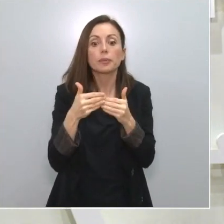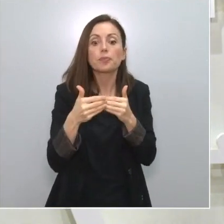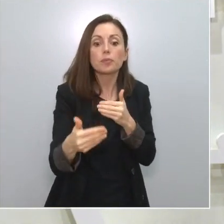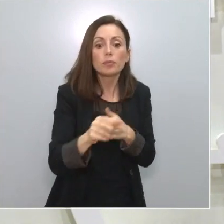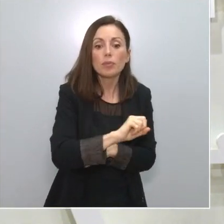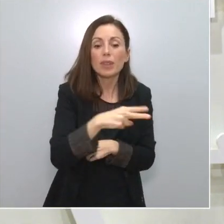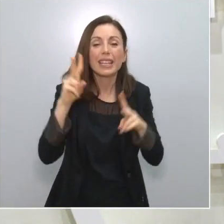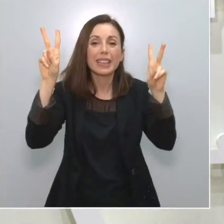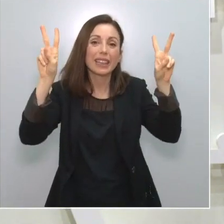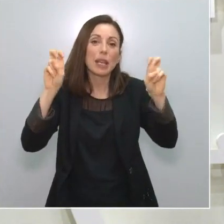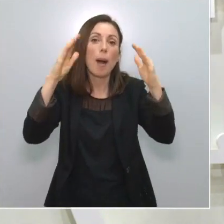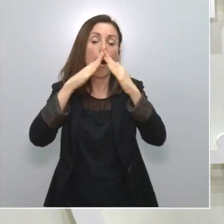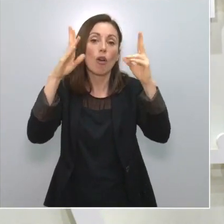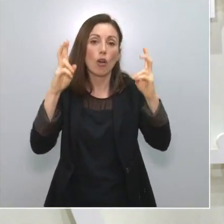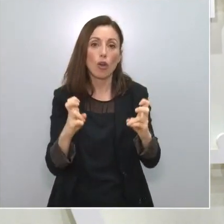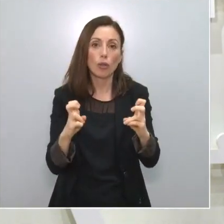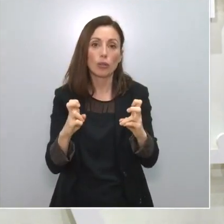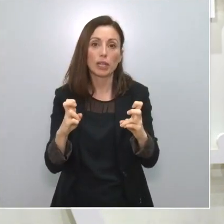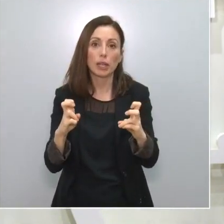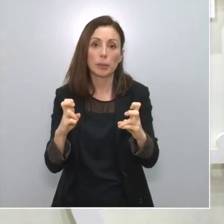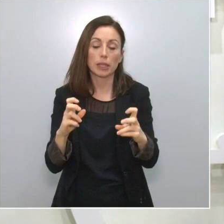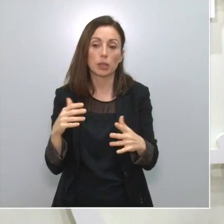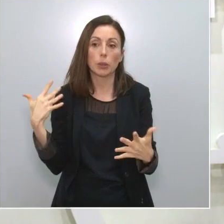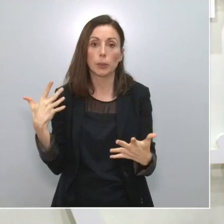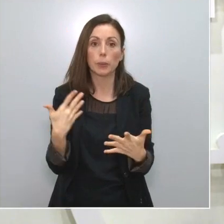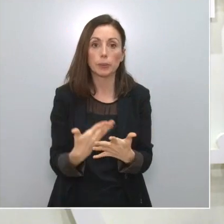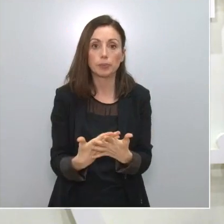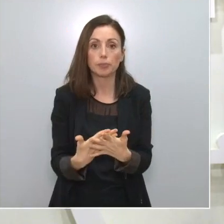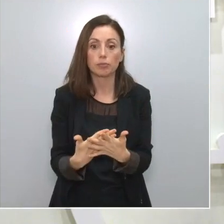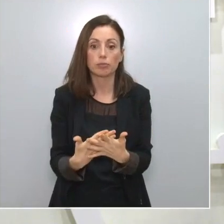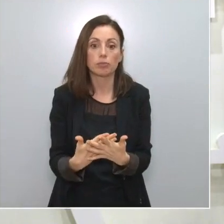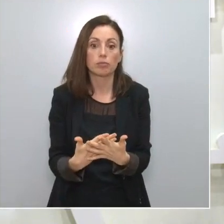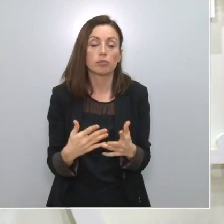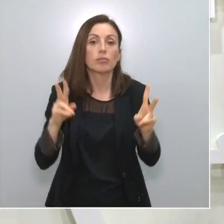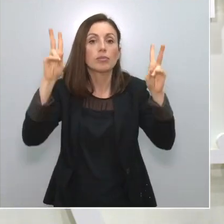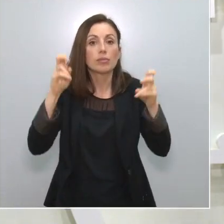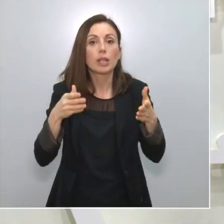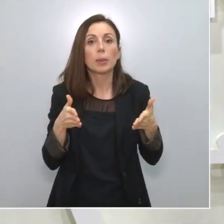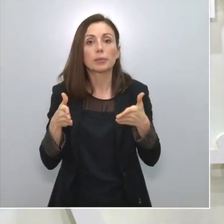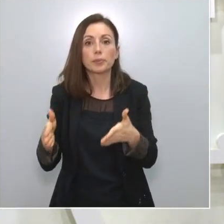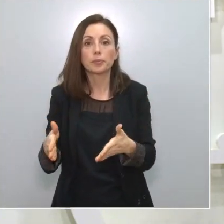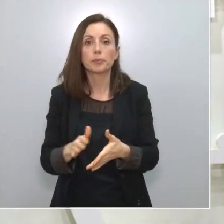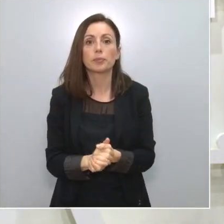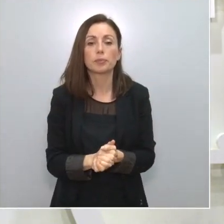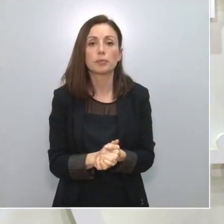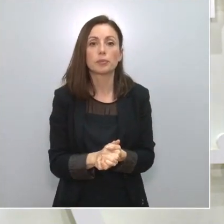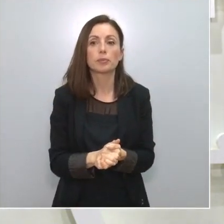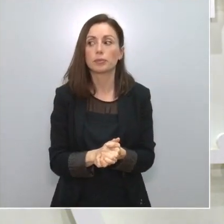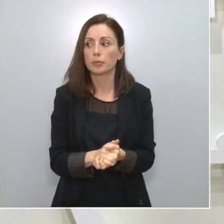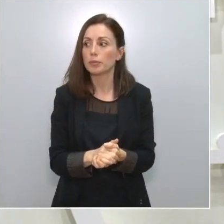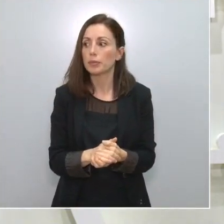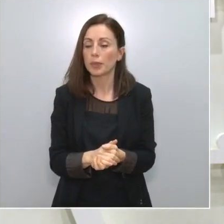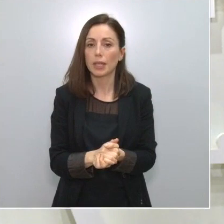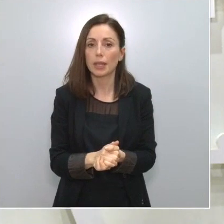ese confinamiento que hemos tenido durante la última semana. Hasta aquí nuestra cuestión en cuanto a la desescalada. En cuanto a ese